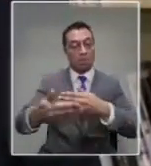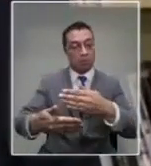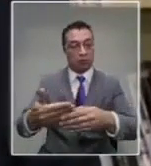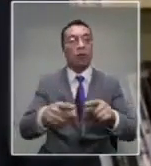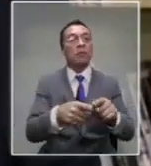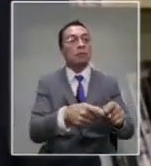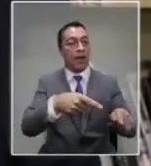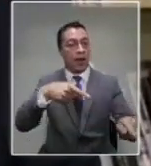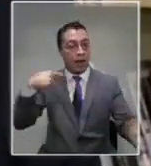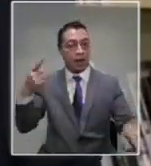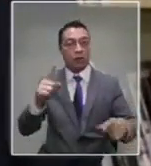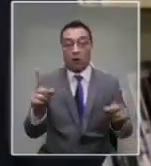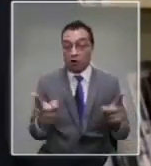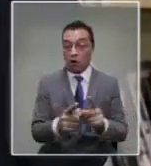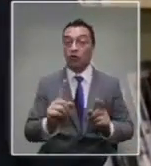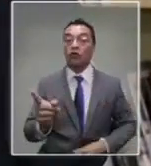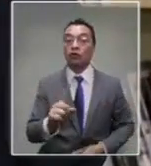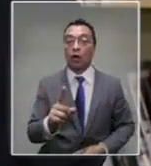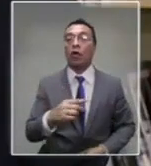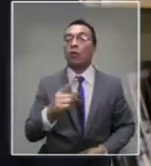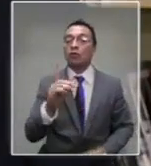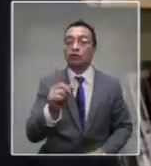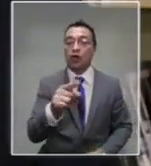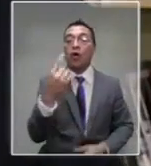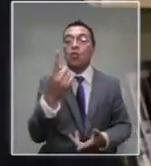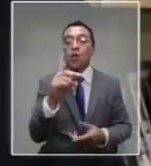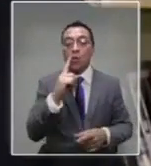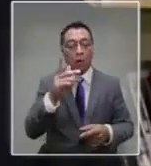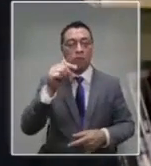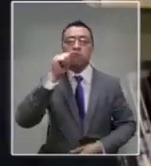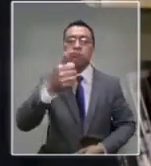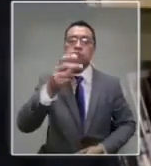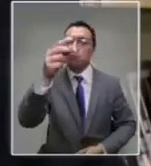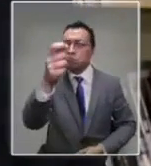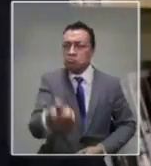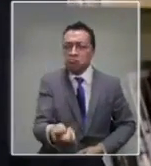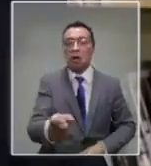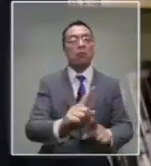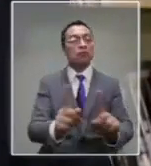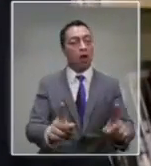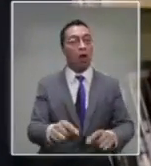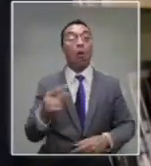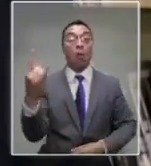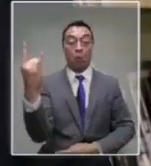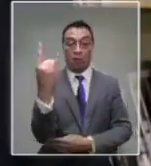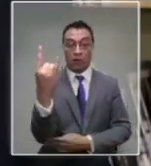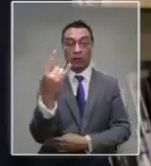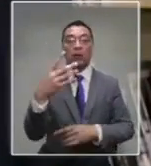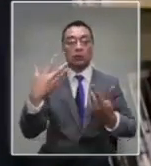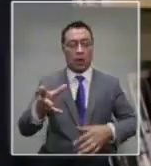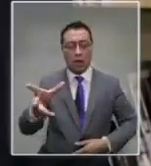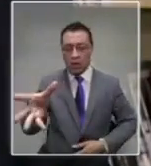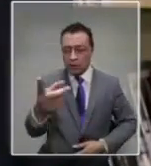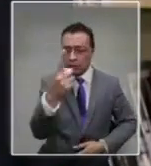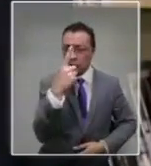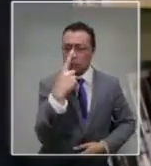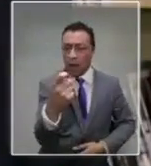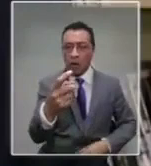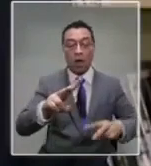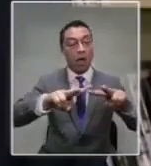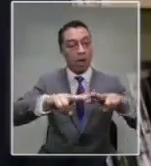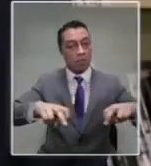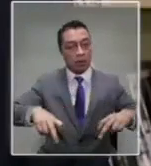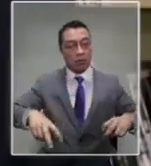eso es un proceso largo. No es un proceso corto, no es algo que se puede hacer de un día para otro. Una universidad que toma en serio